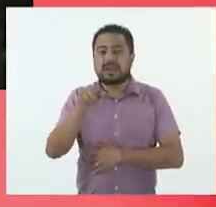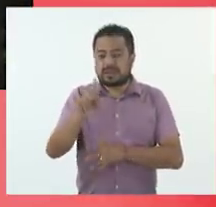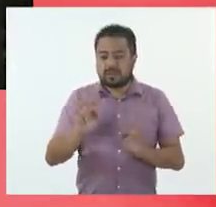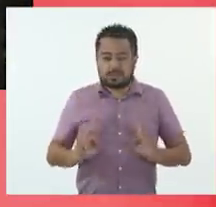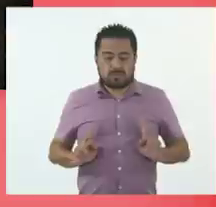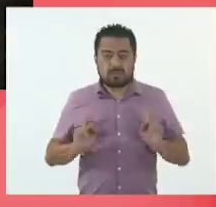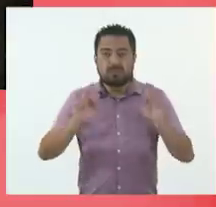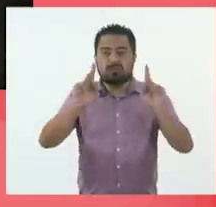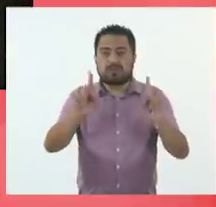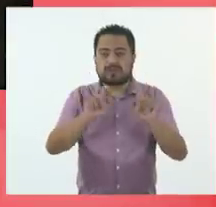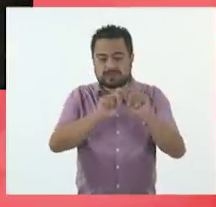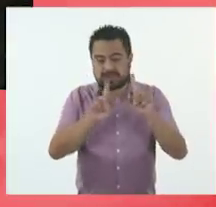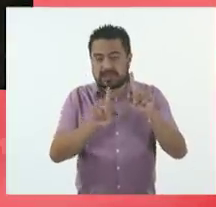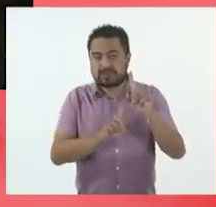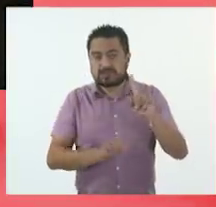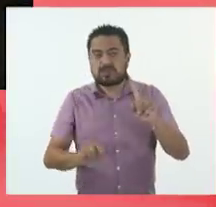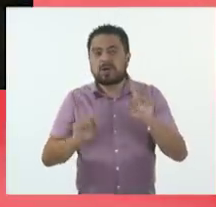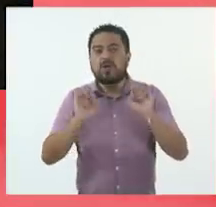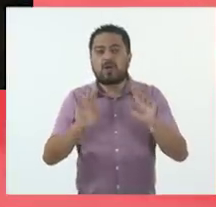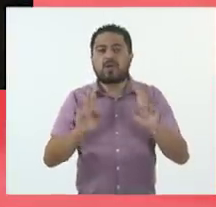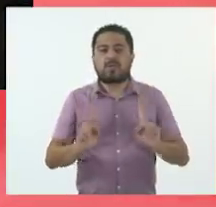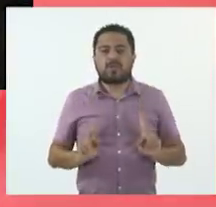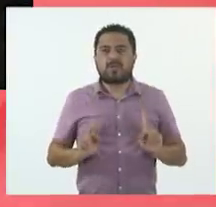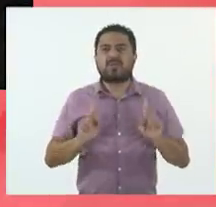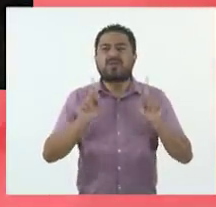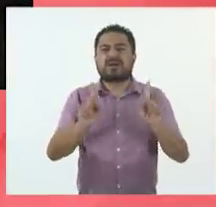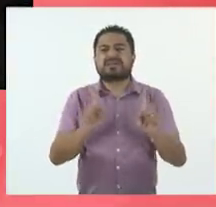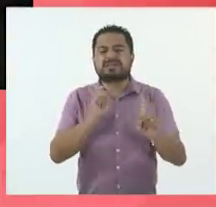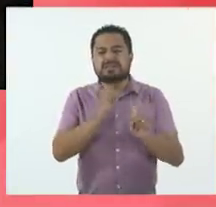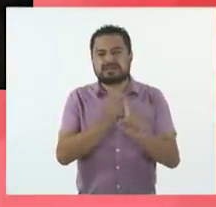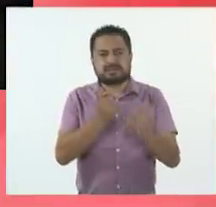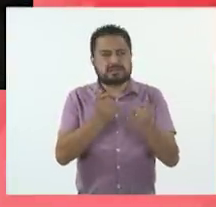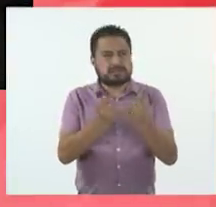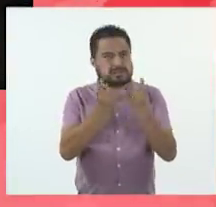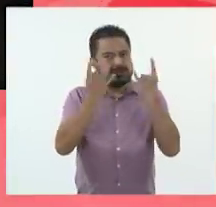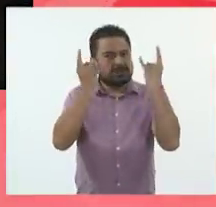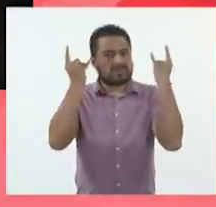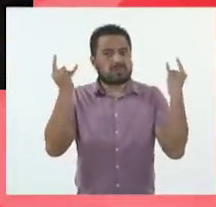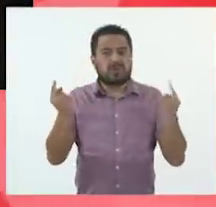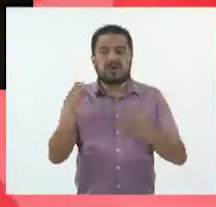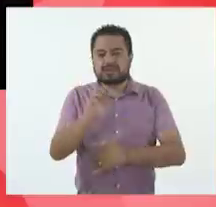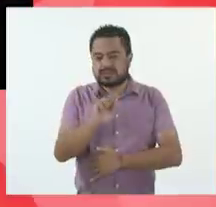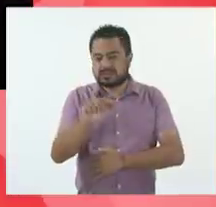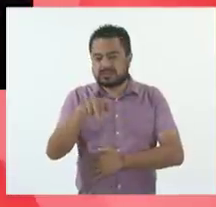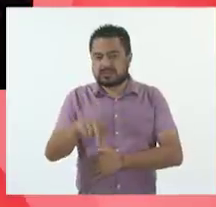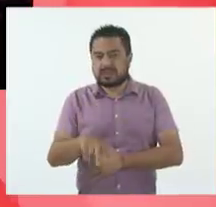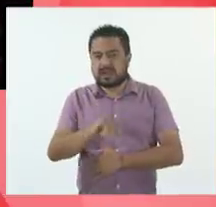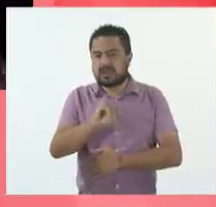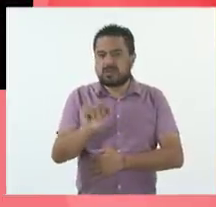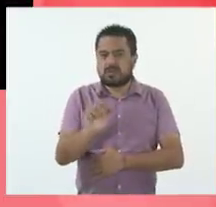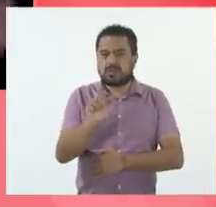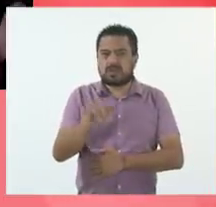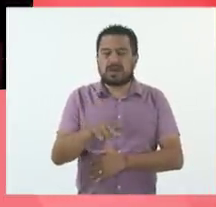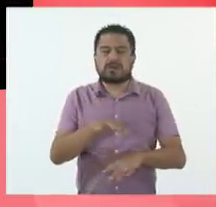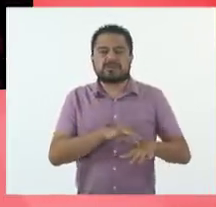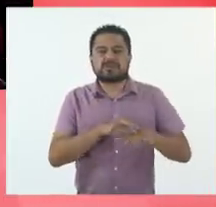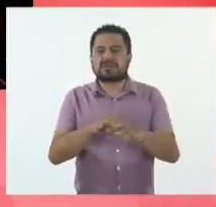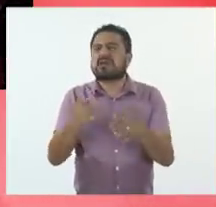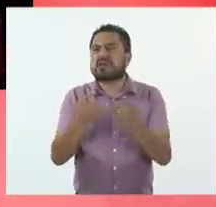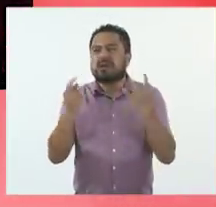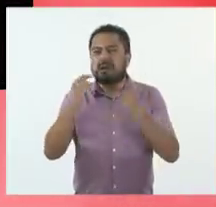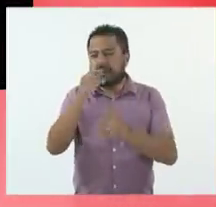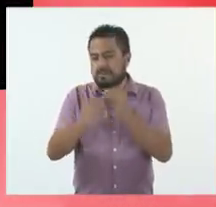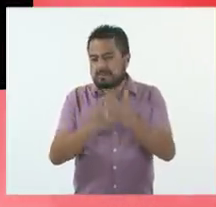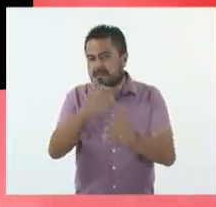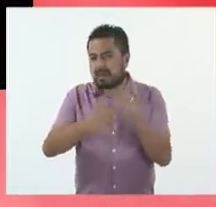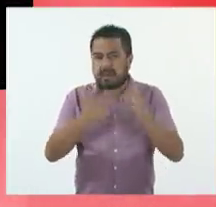puente nacional o puente de la historia en San Juan. El recorrido de leyendas concluye